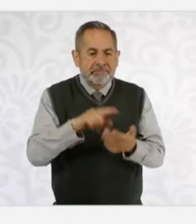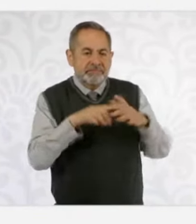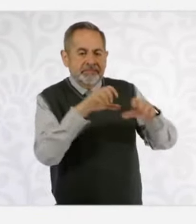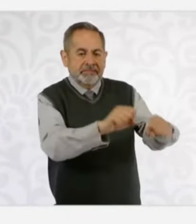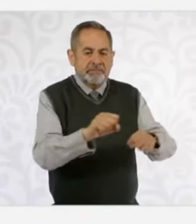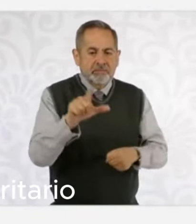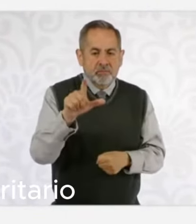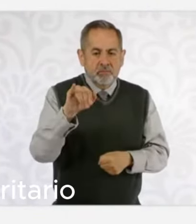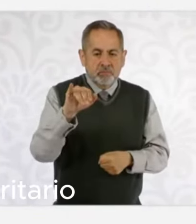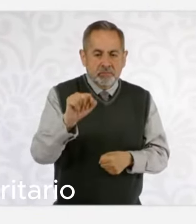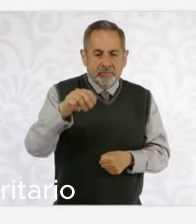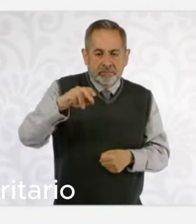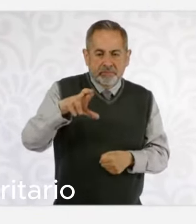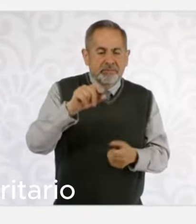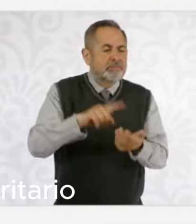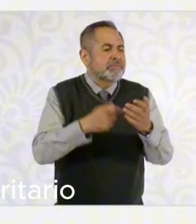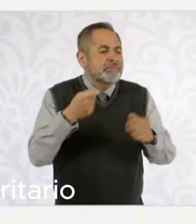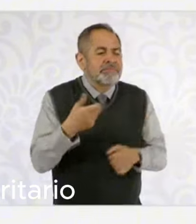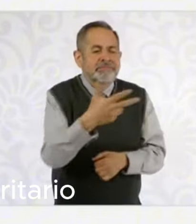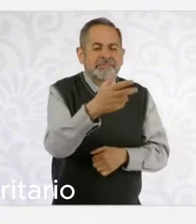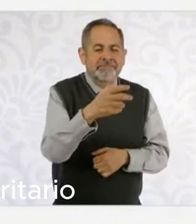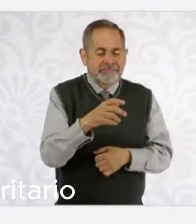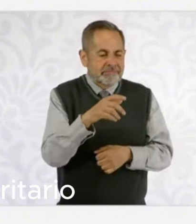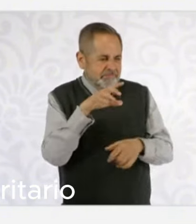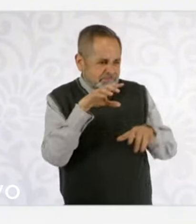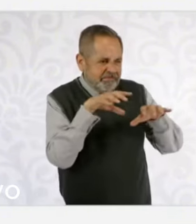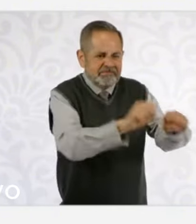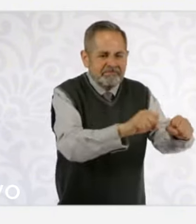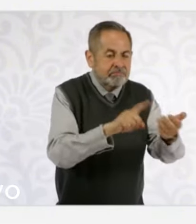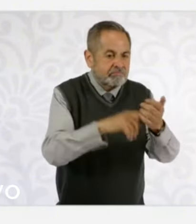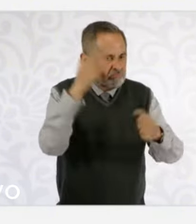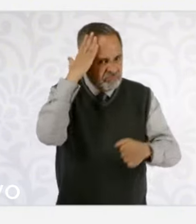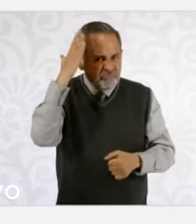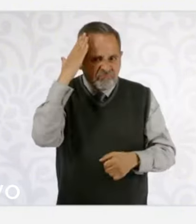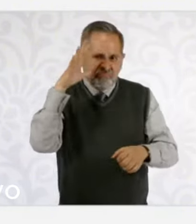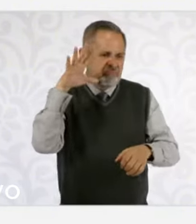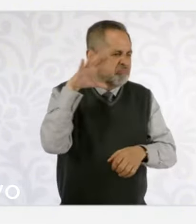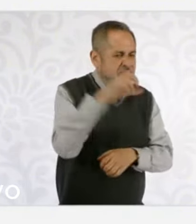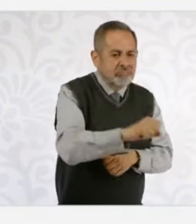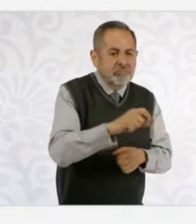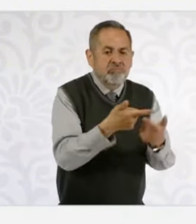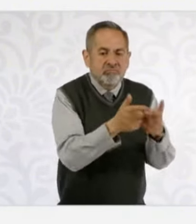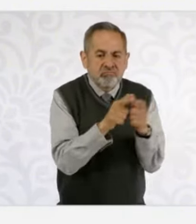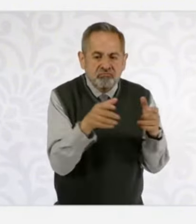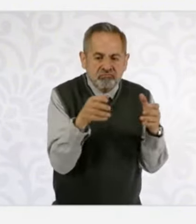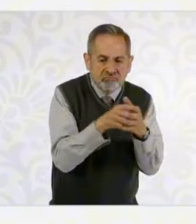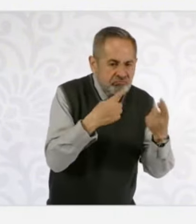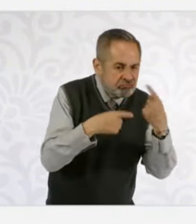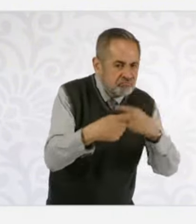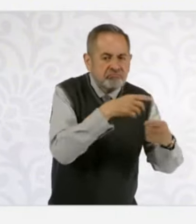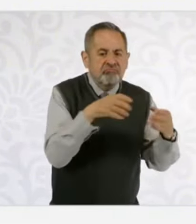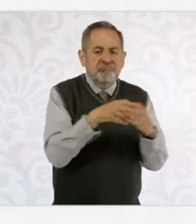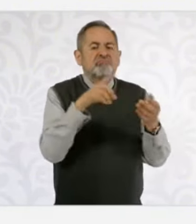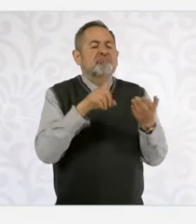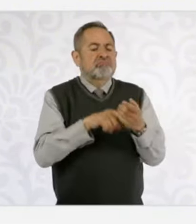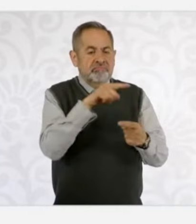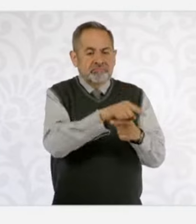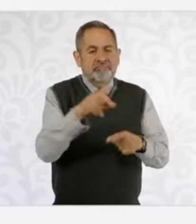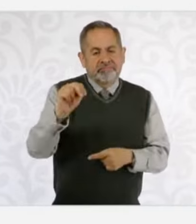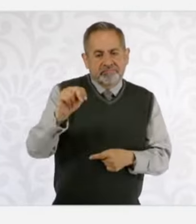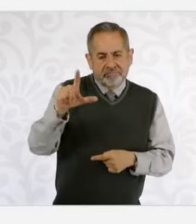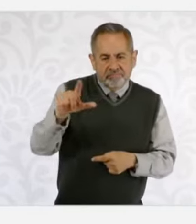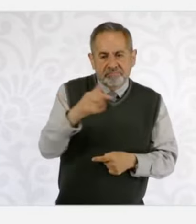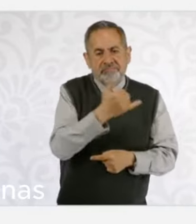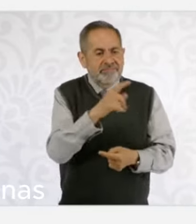N., a quien se le identifica como objetivo prioritario por sus vínculos con un grupo delictivo que opera en la entidad, en Nuevo León y